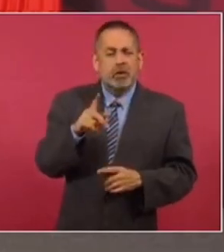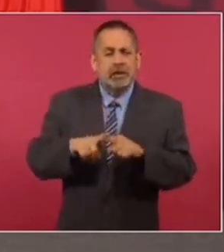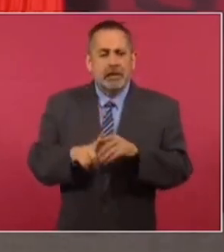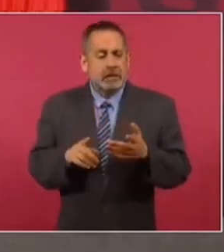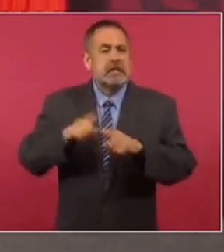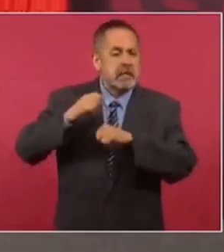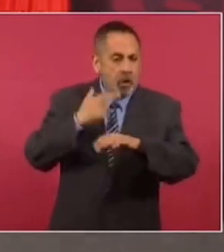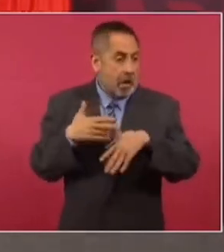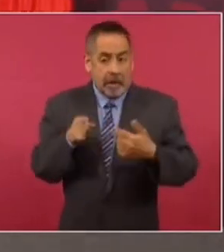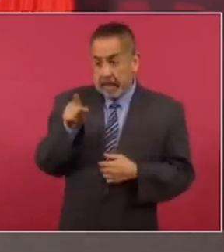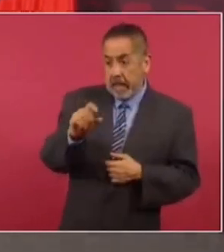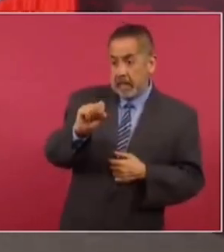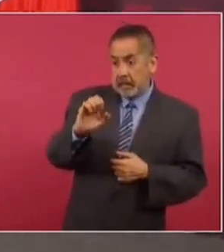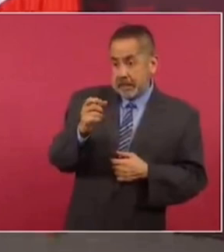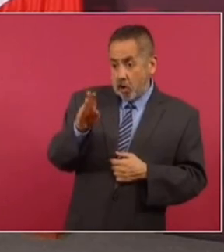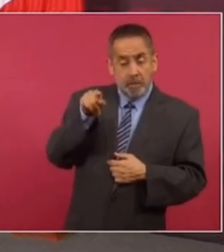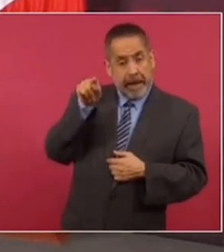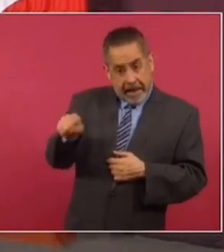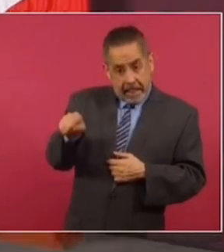Si Gobernación tenía